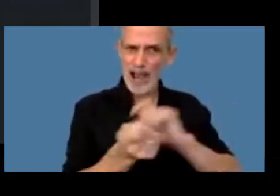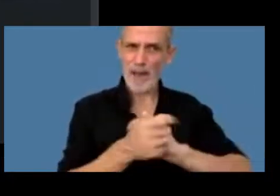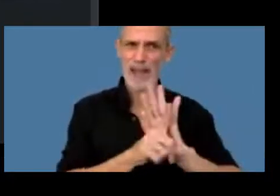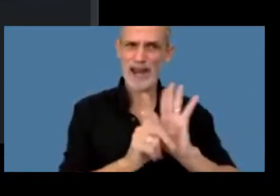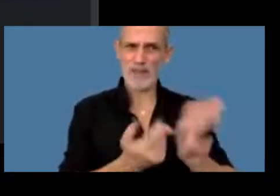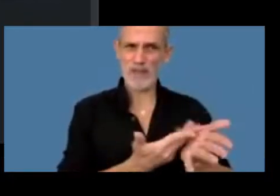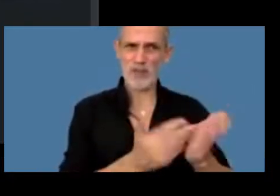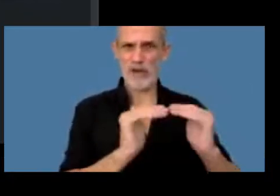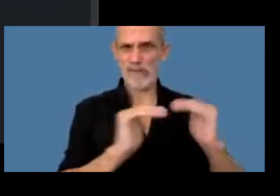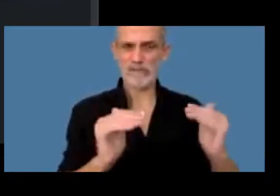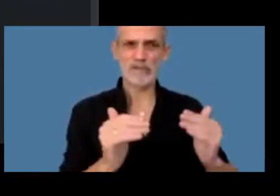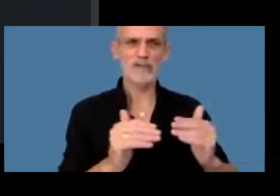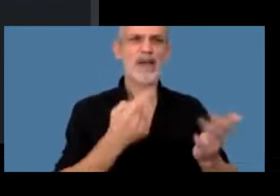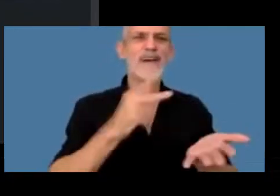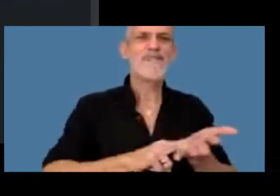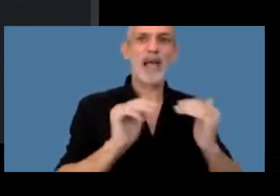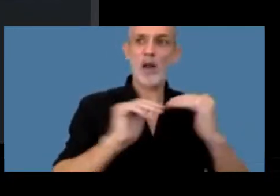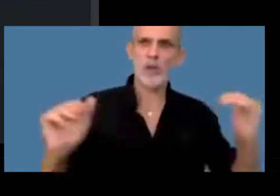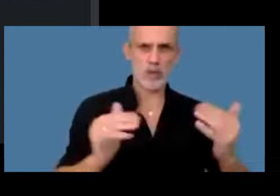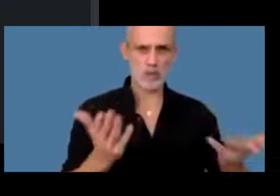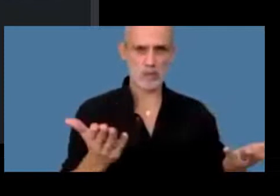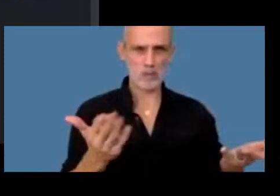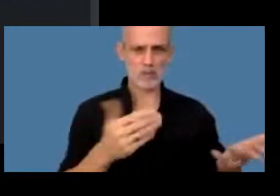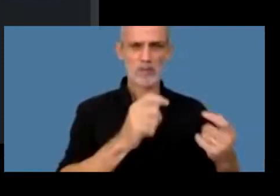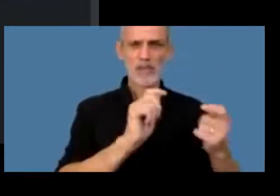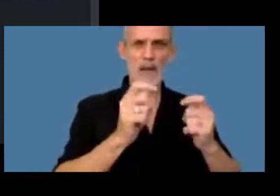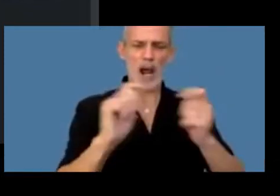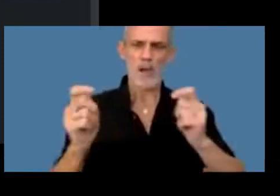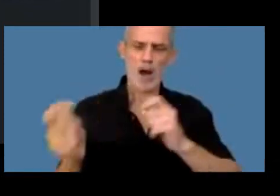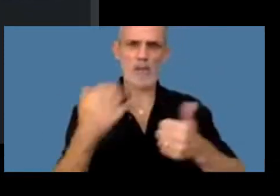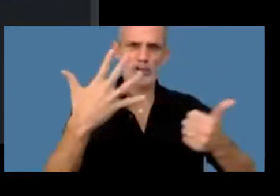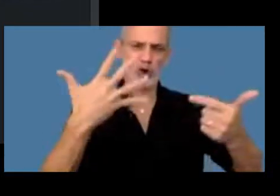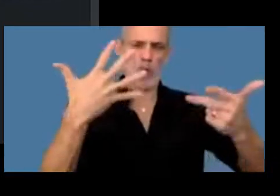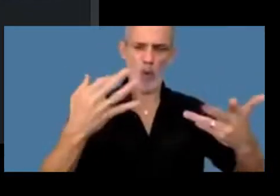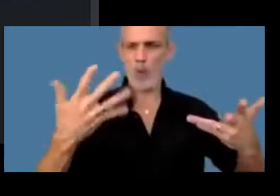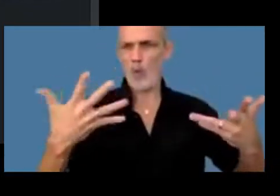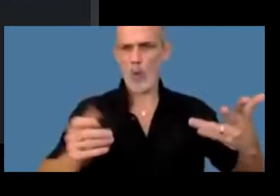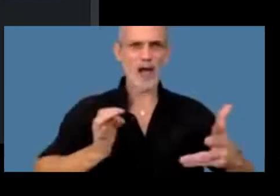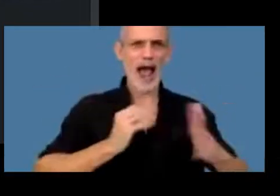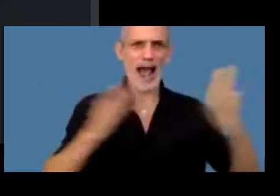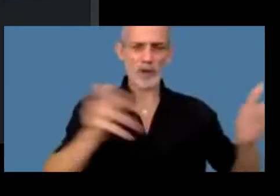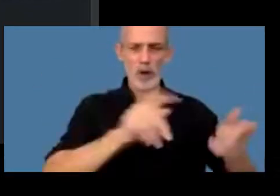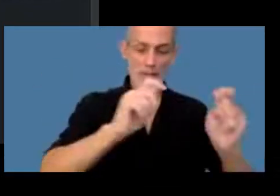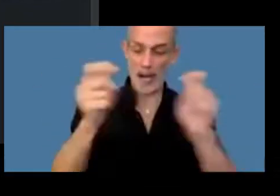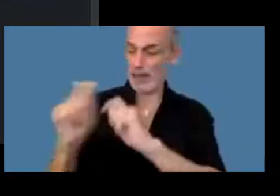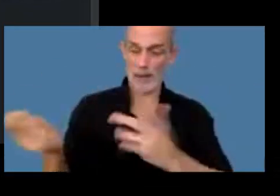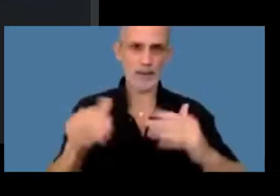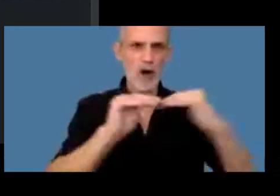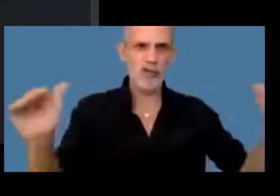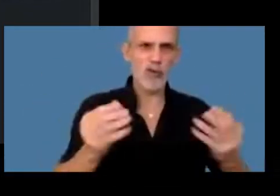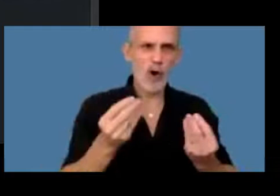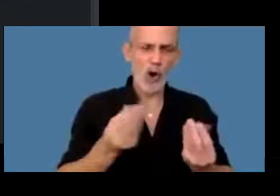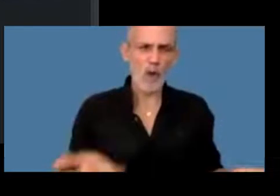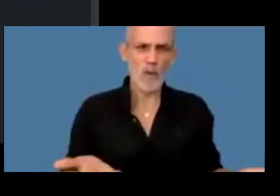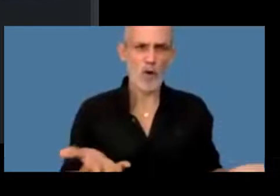Y la estabilidad fiscal es lo que decimos nosotros, que cambian las cosas 5 veces o 4 veces en el año, digamos, ¿no? O en los